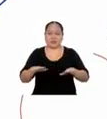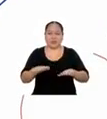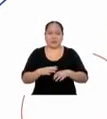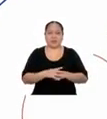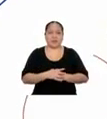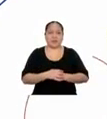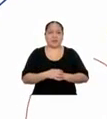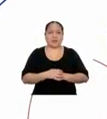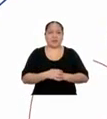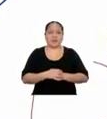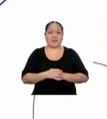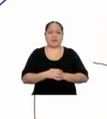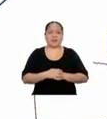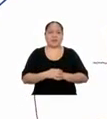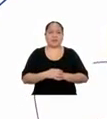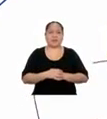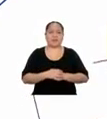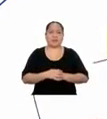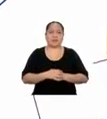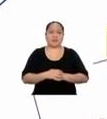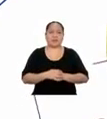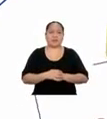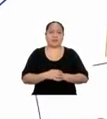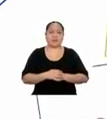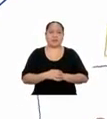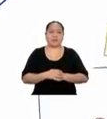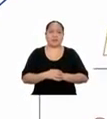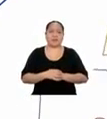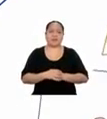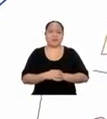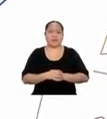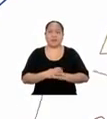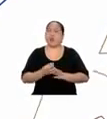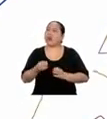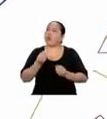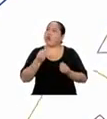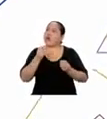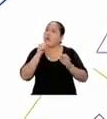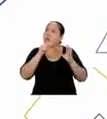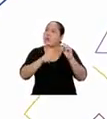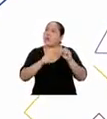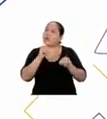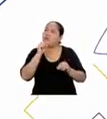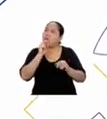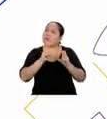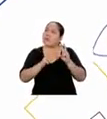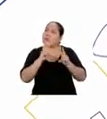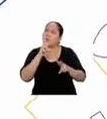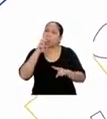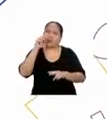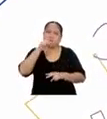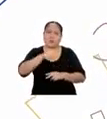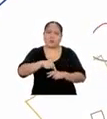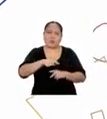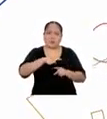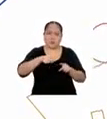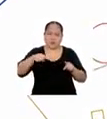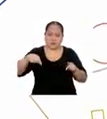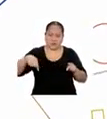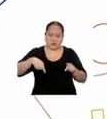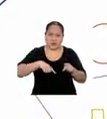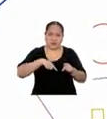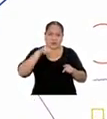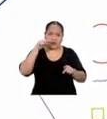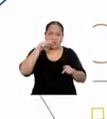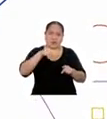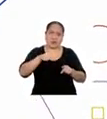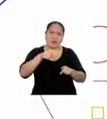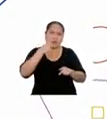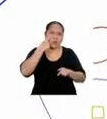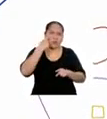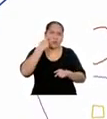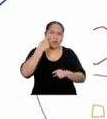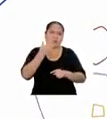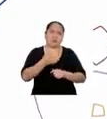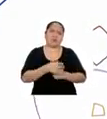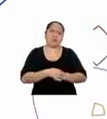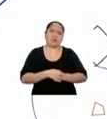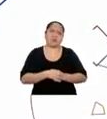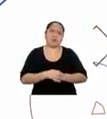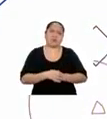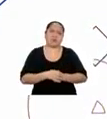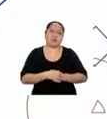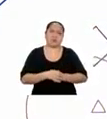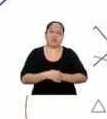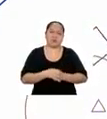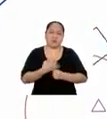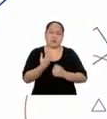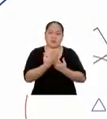pirámide. Ajá. ¿Y cómo se podría calcular el área lateral de la pirámide con esas medidas que conocemos? Como